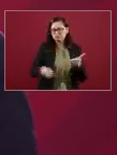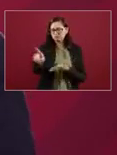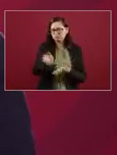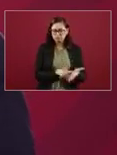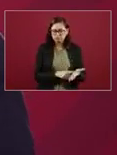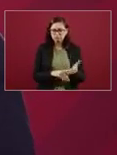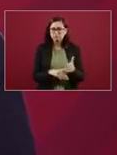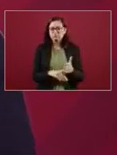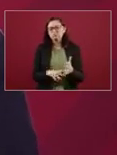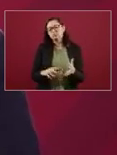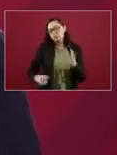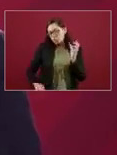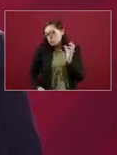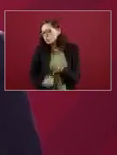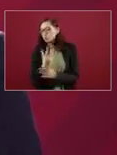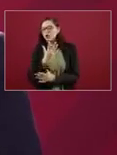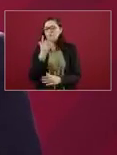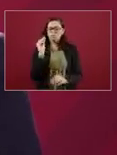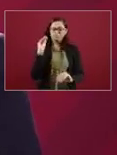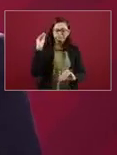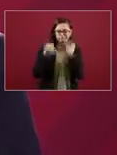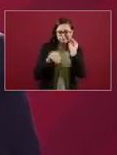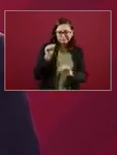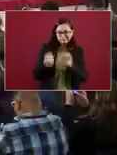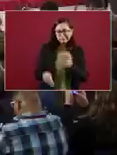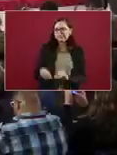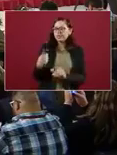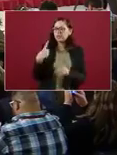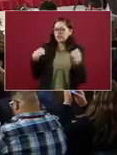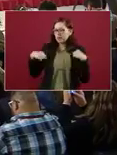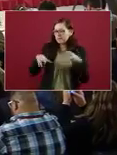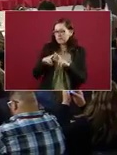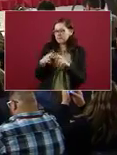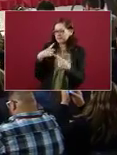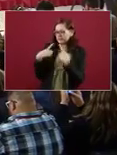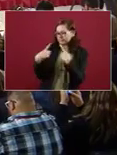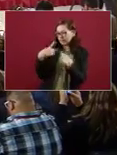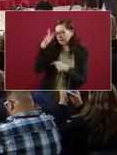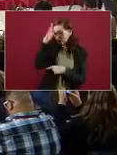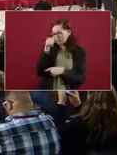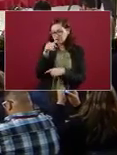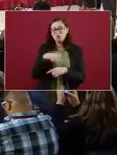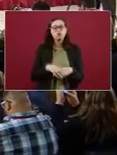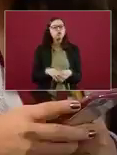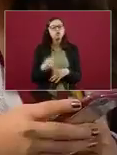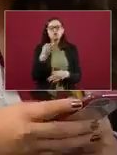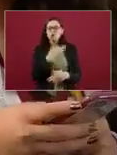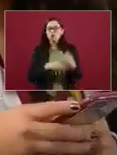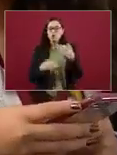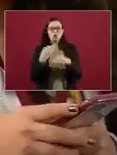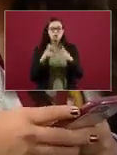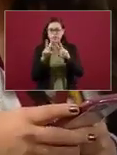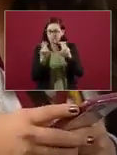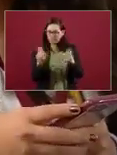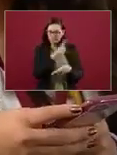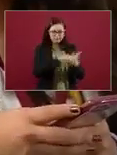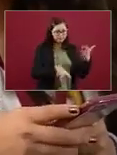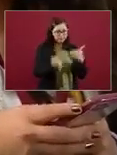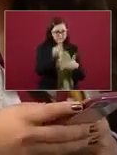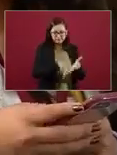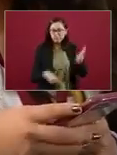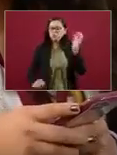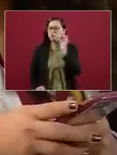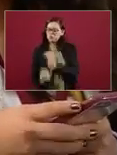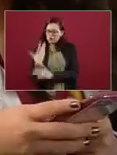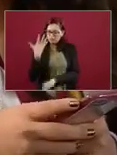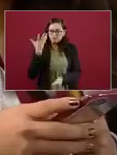se pueda tener un buen entendimiento con los maestros. También en este punto, que se cancele como estaba. En todos los puntos. Y esta marcha que tendrán